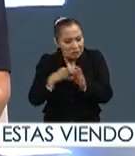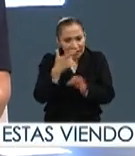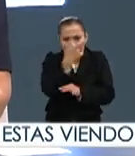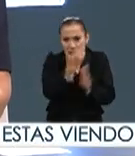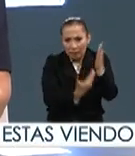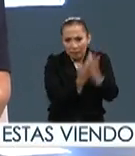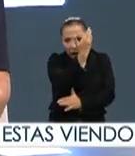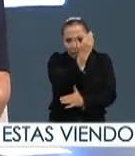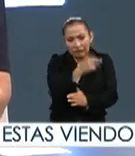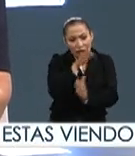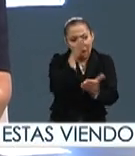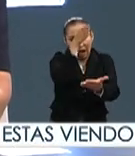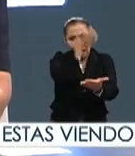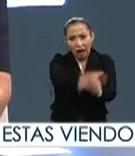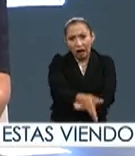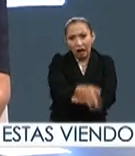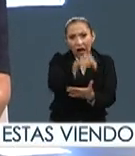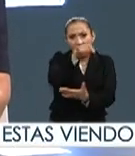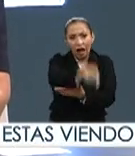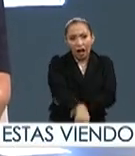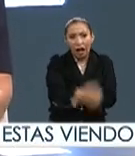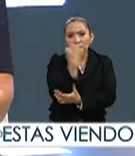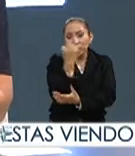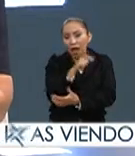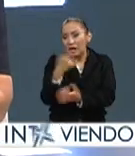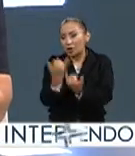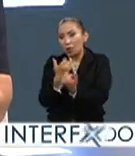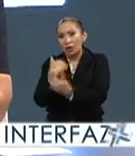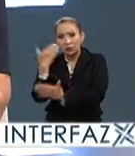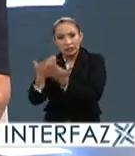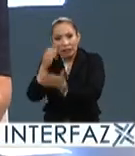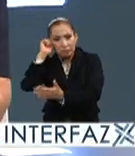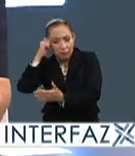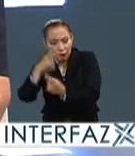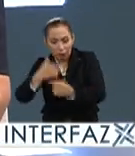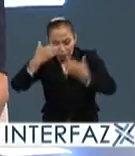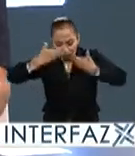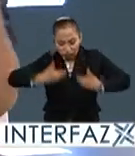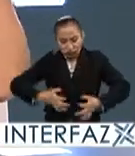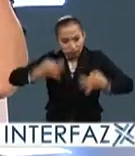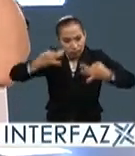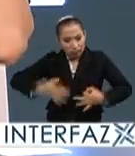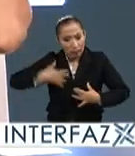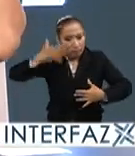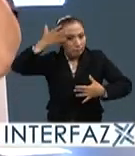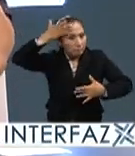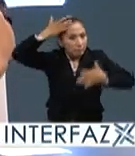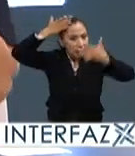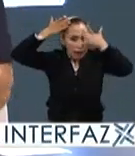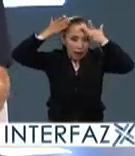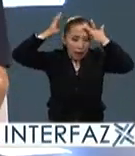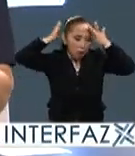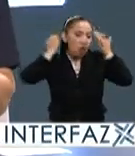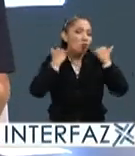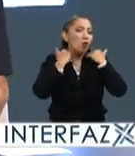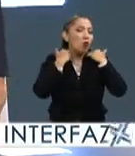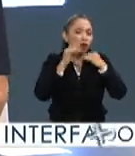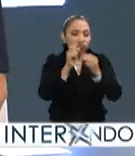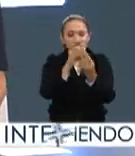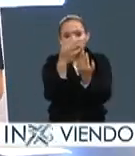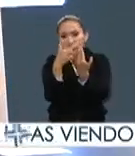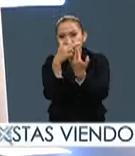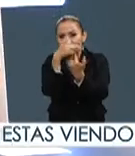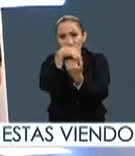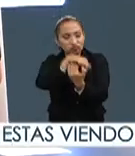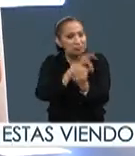7 de la mañana tanto en la escuela como en los servicios, la presentación, el pelo que no llegue a rozar el cuello, las uñas